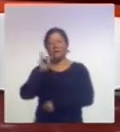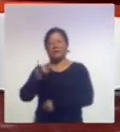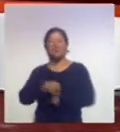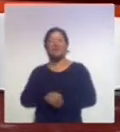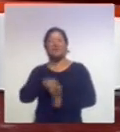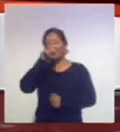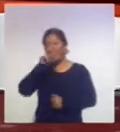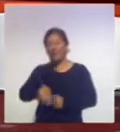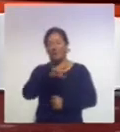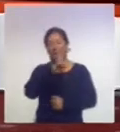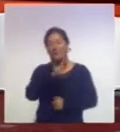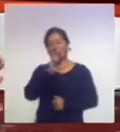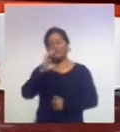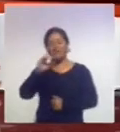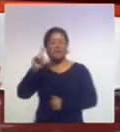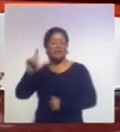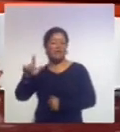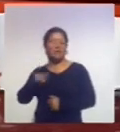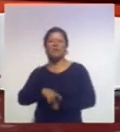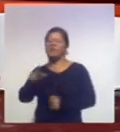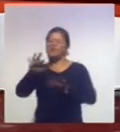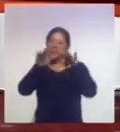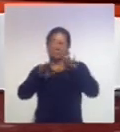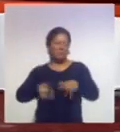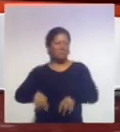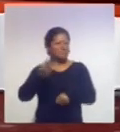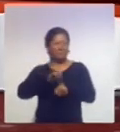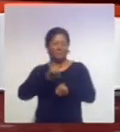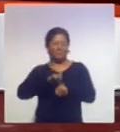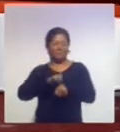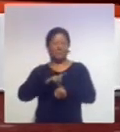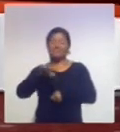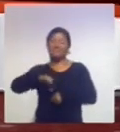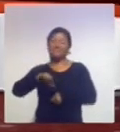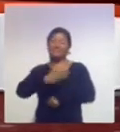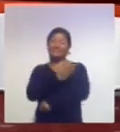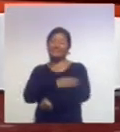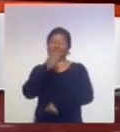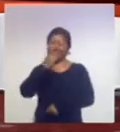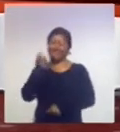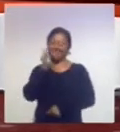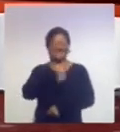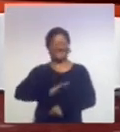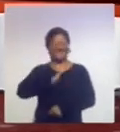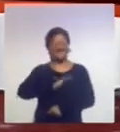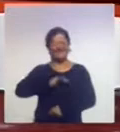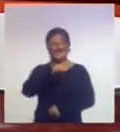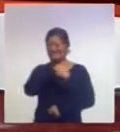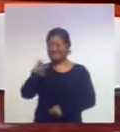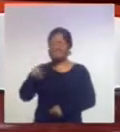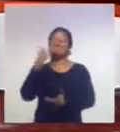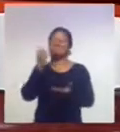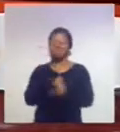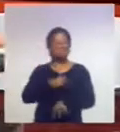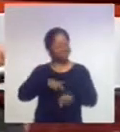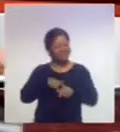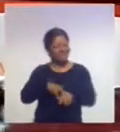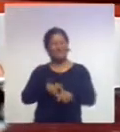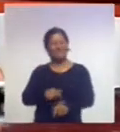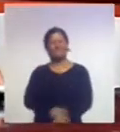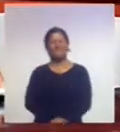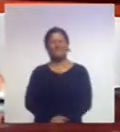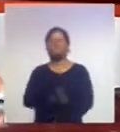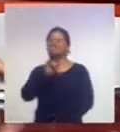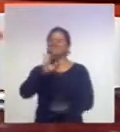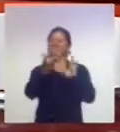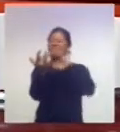también Rocío Casolira nos escribe constantemente. Ella esta tarde dice: felicidades a las ganadoras, se lo merecen. Sigan adelante. Sí,